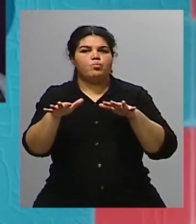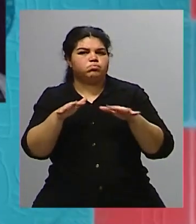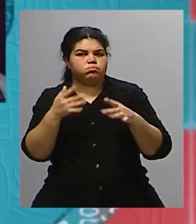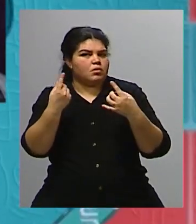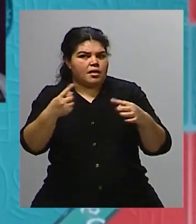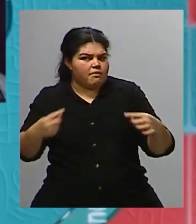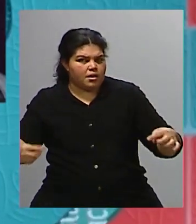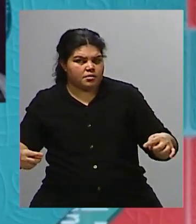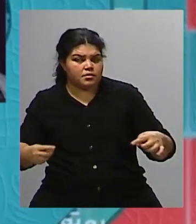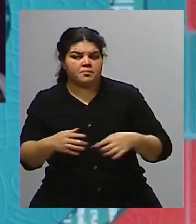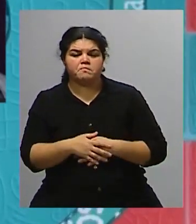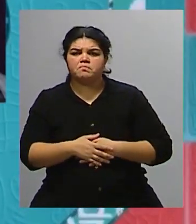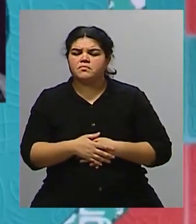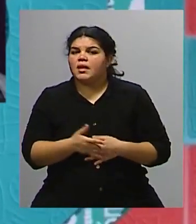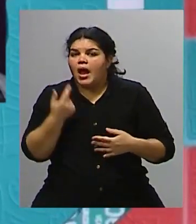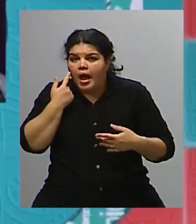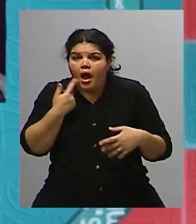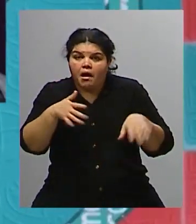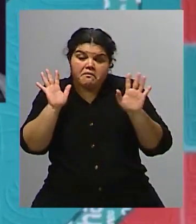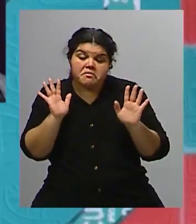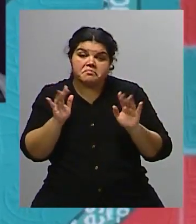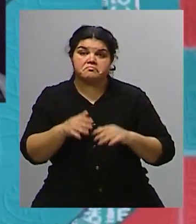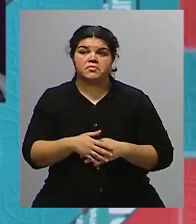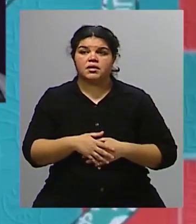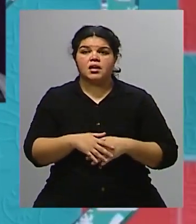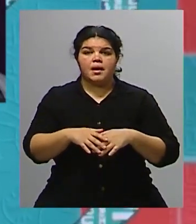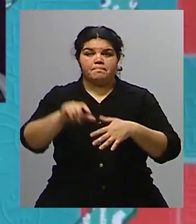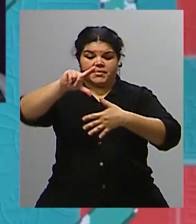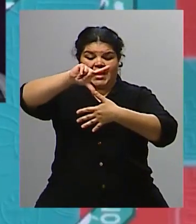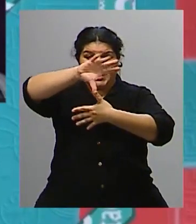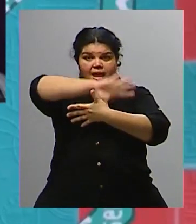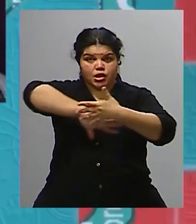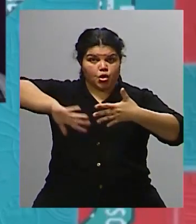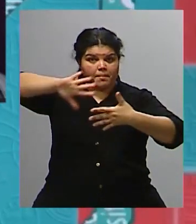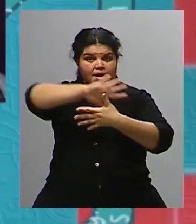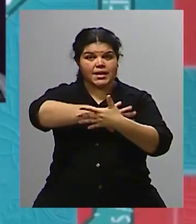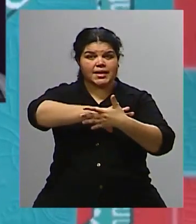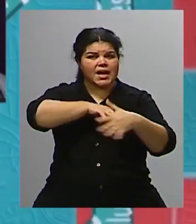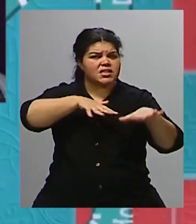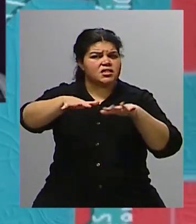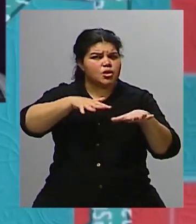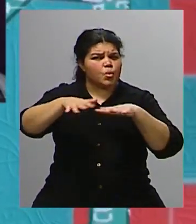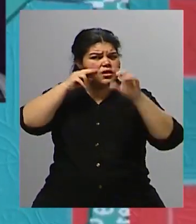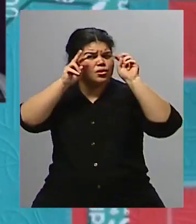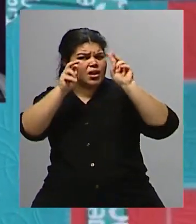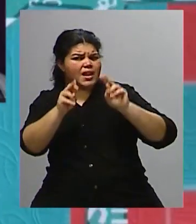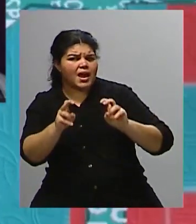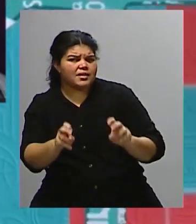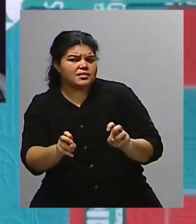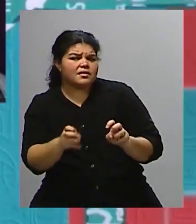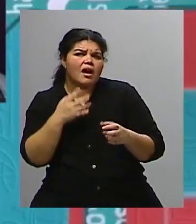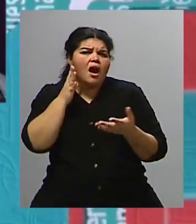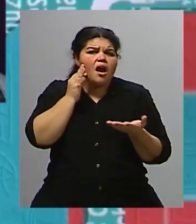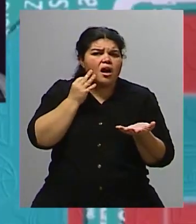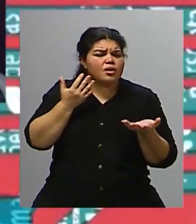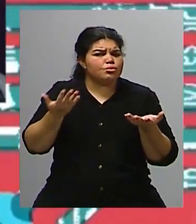un mapeo de esa situación a nivel latinoamericano? Digo, que vos sepas, que uno pueda saber cuáles son los